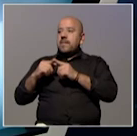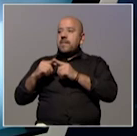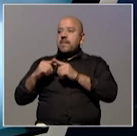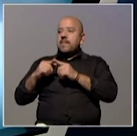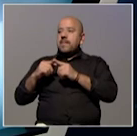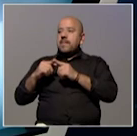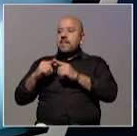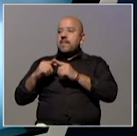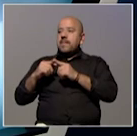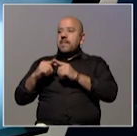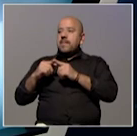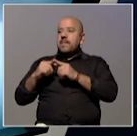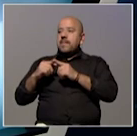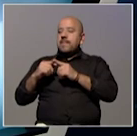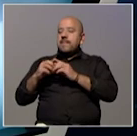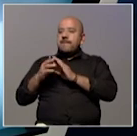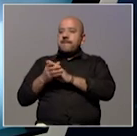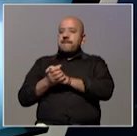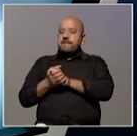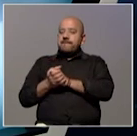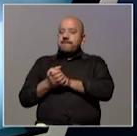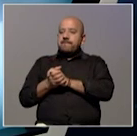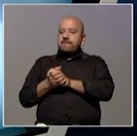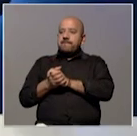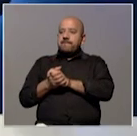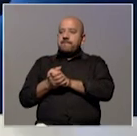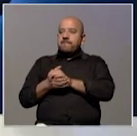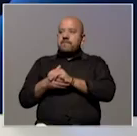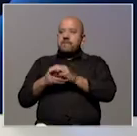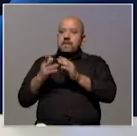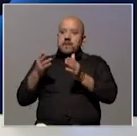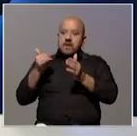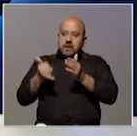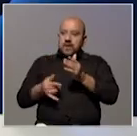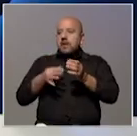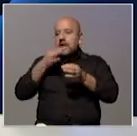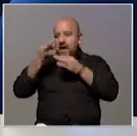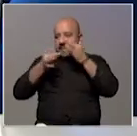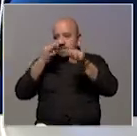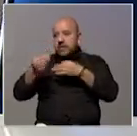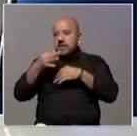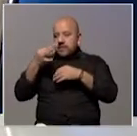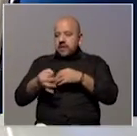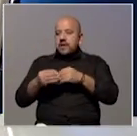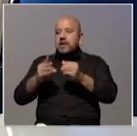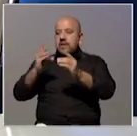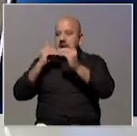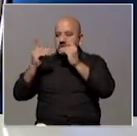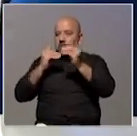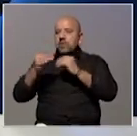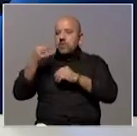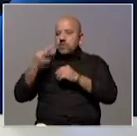aparte de primera marzo tiene capacidad de oratoria capacidad de diálogo se